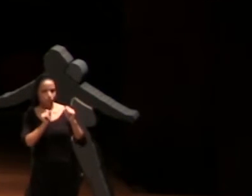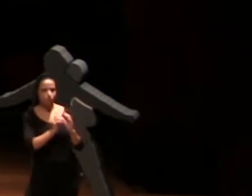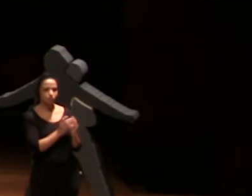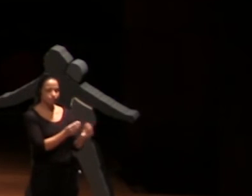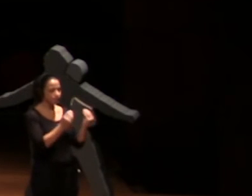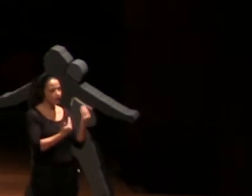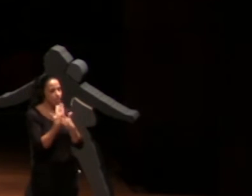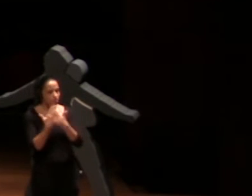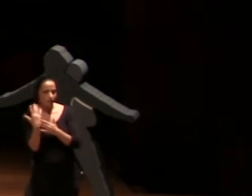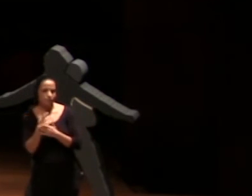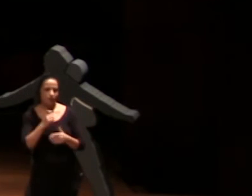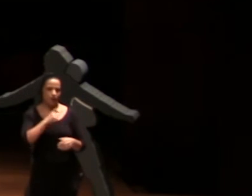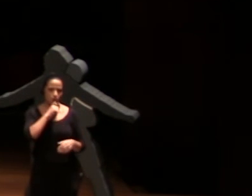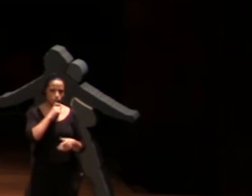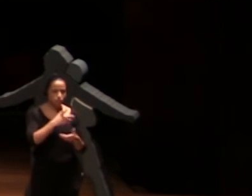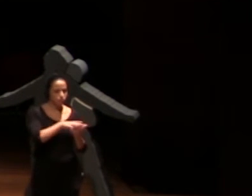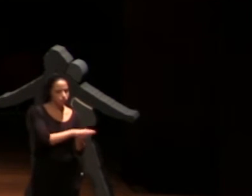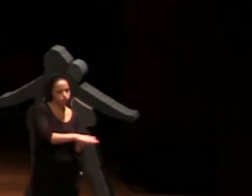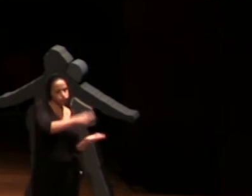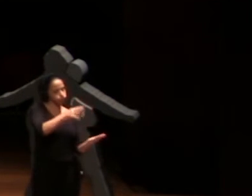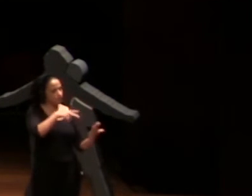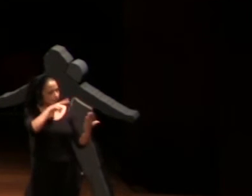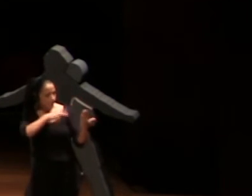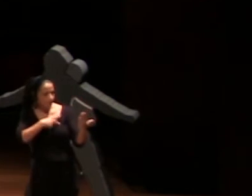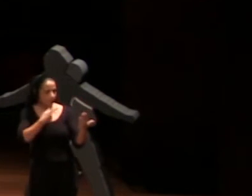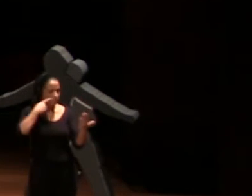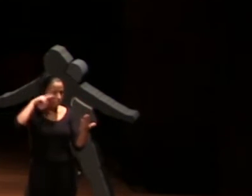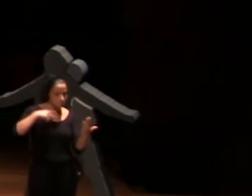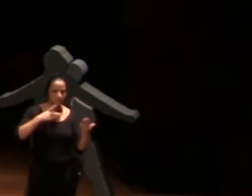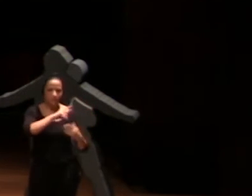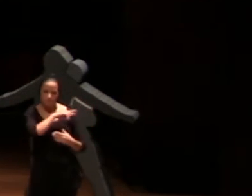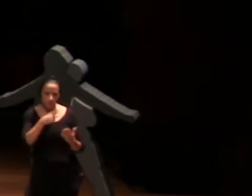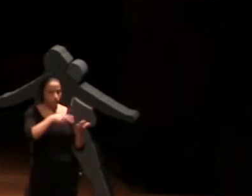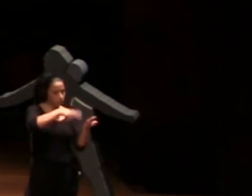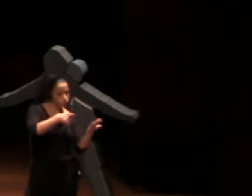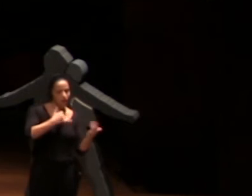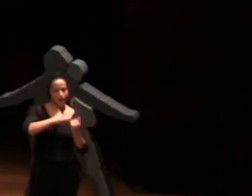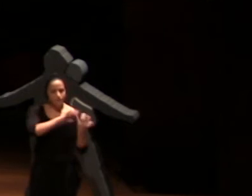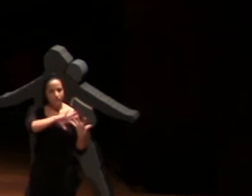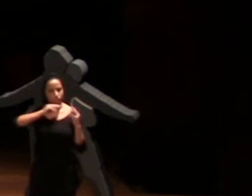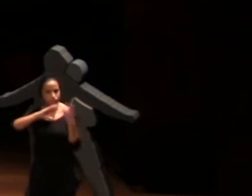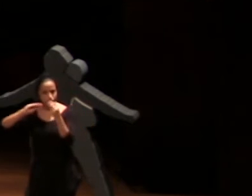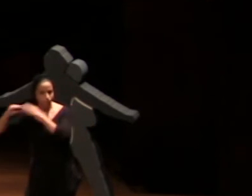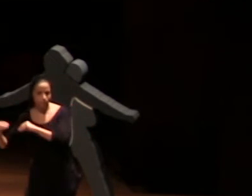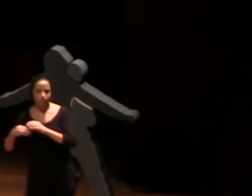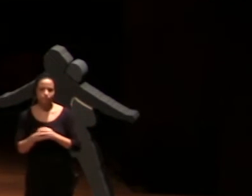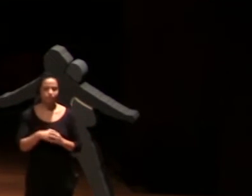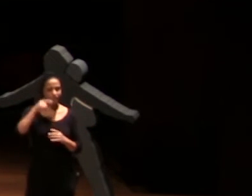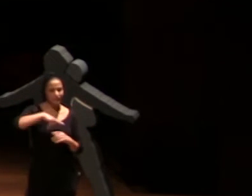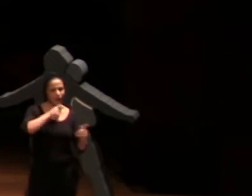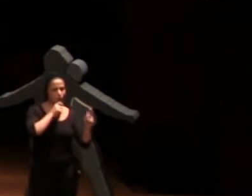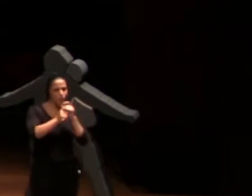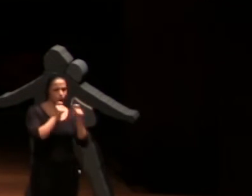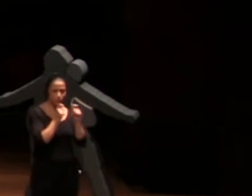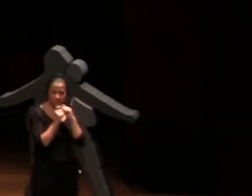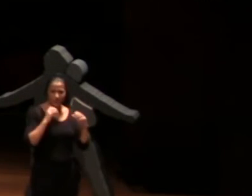práctica clínica diaria. Había preparado aquí una pequeña tabla de los cuestionarios informados más frecuentes, pero